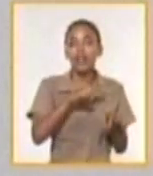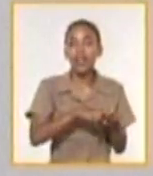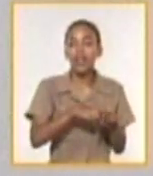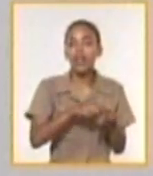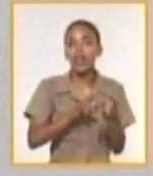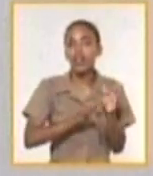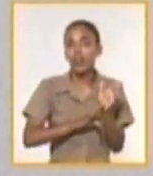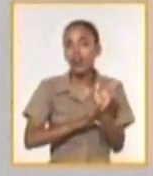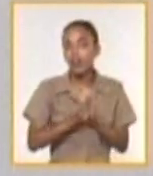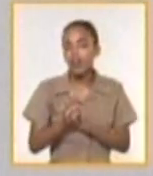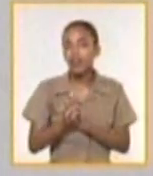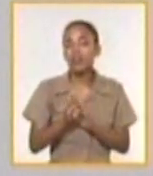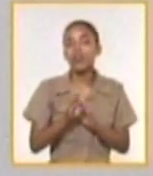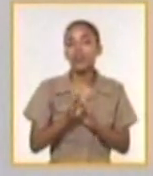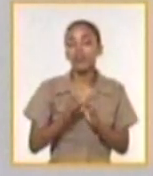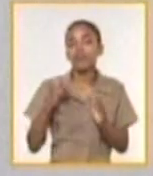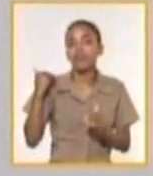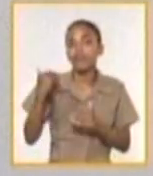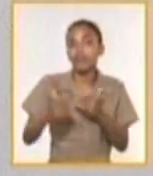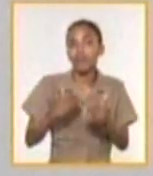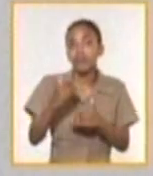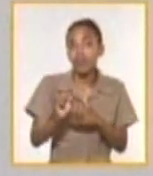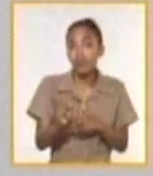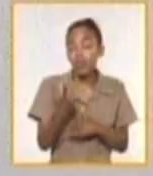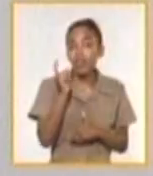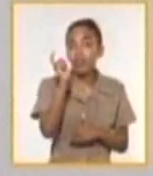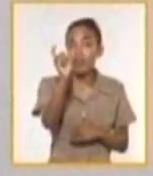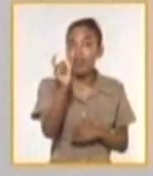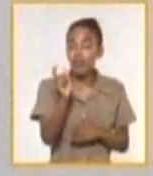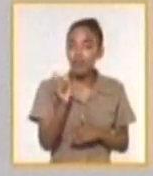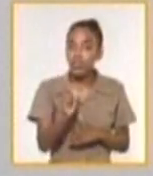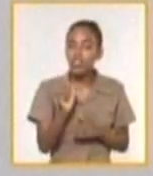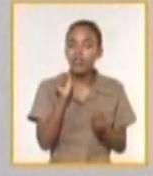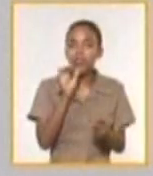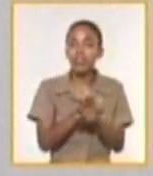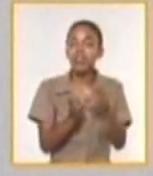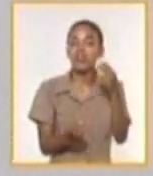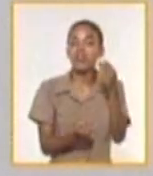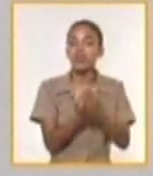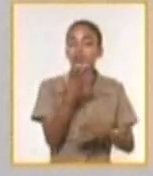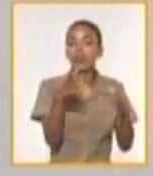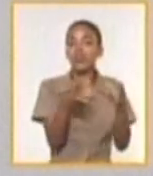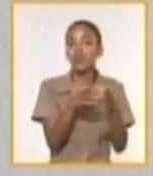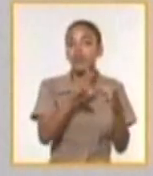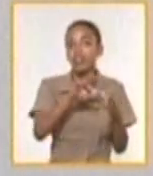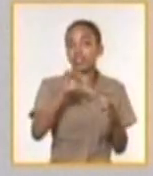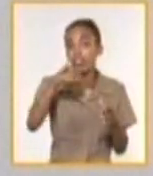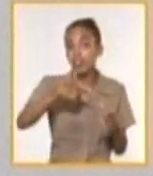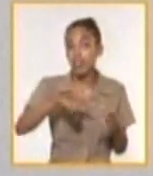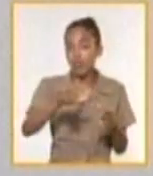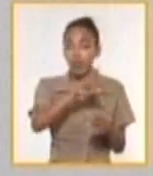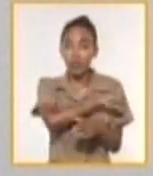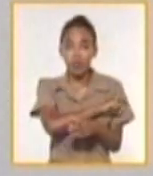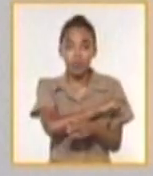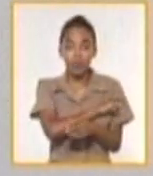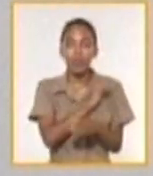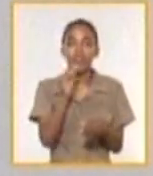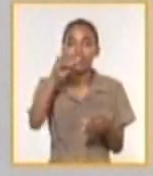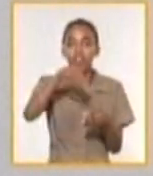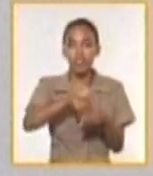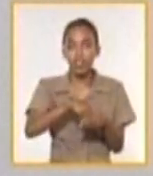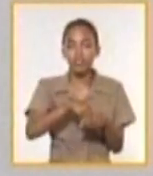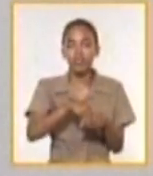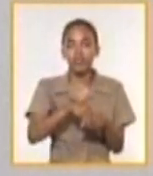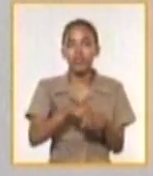cómo van transcurriendo los primeros acontecimientos que dan lugar al surgimiento del movimiento 26 de julio, del cual forma parte en su